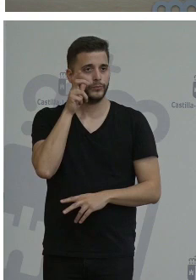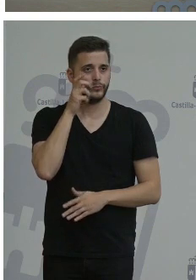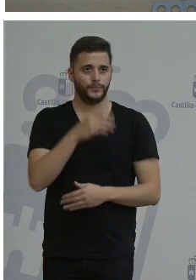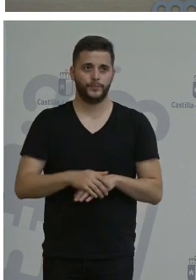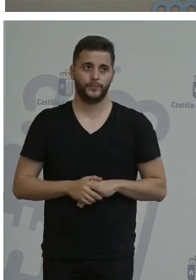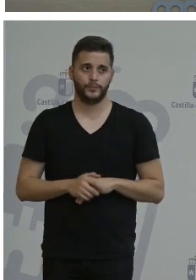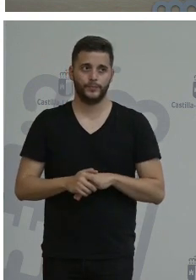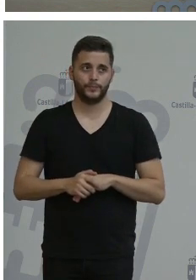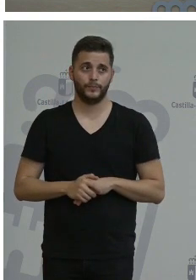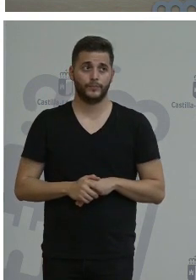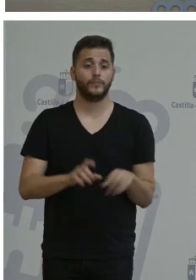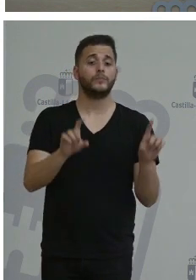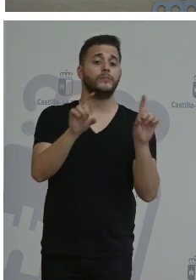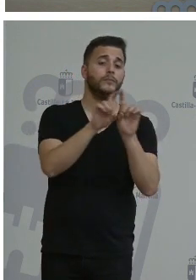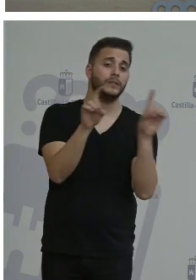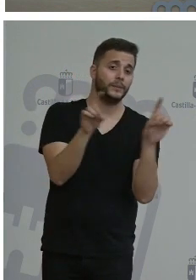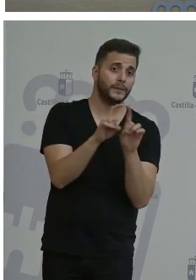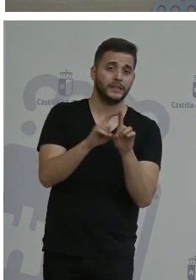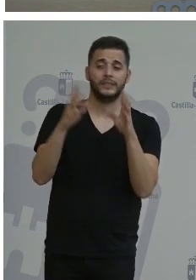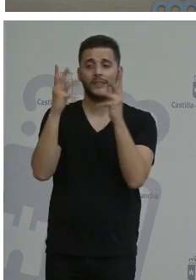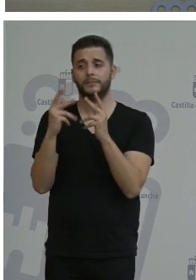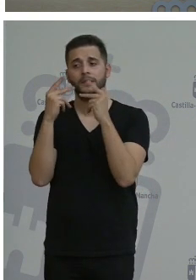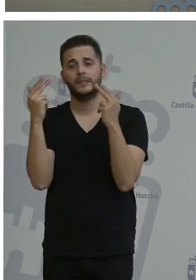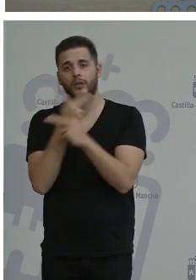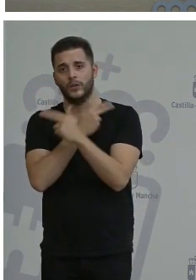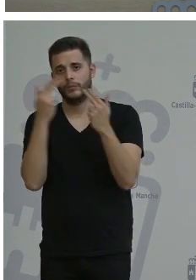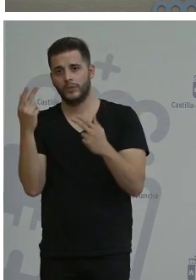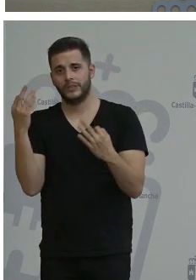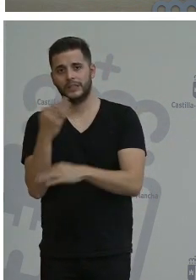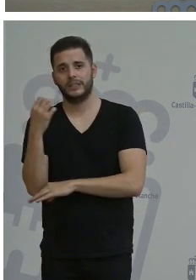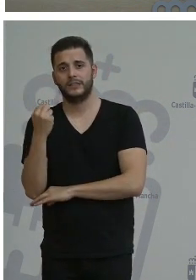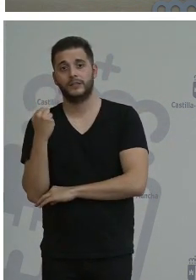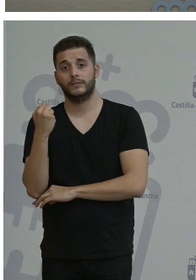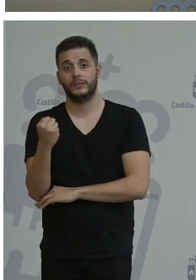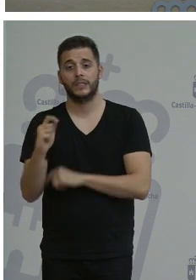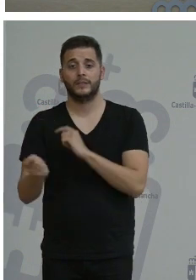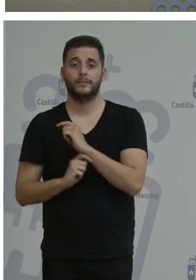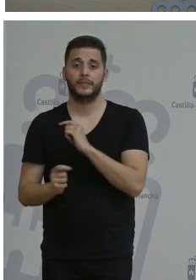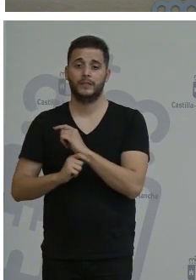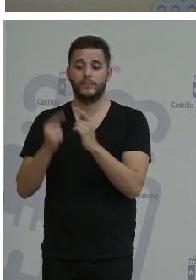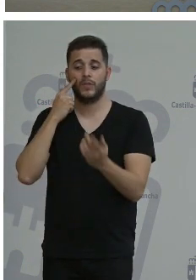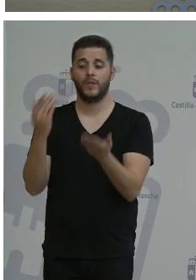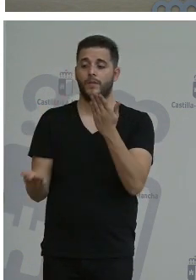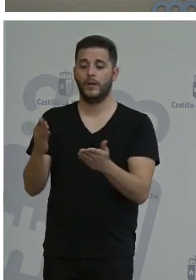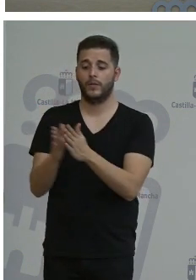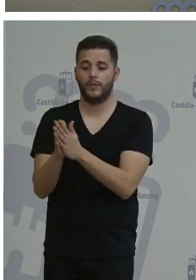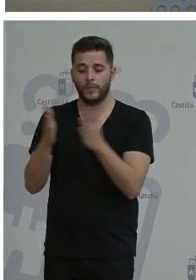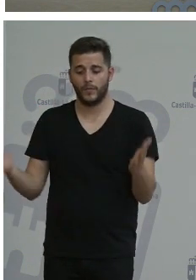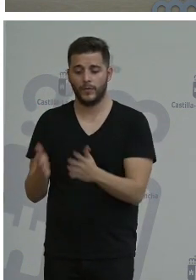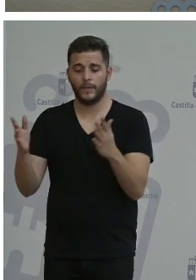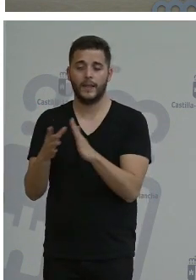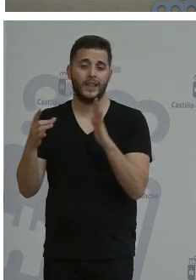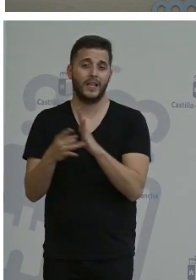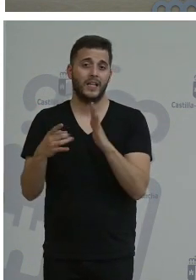Tanto las empresas como las administraciones públicas tienen que reforzar los mecanismos de evaluación y de promoción de la calidad. Y estos